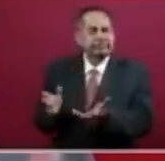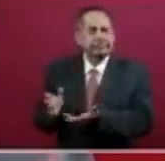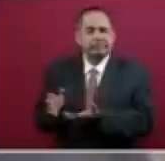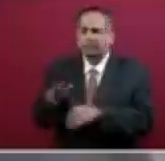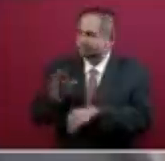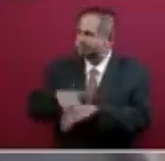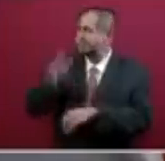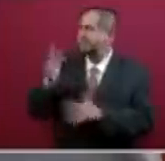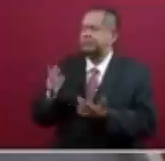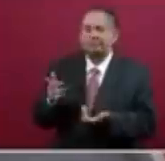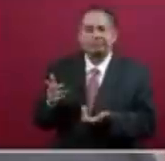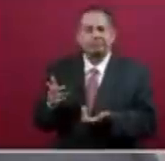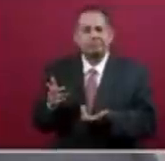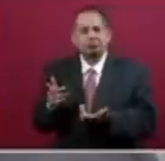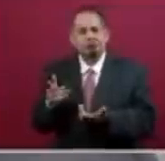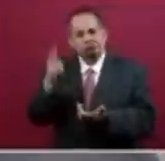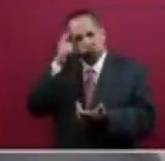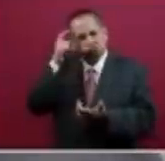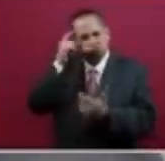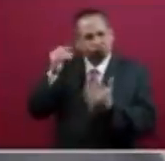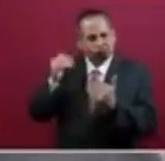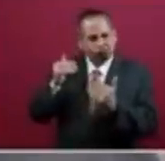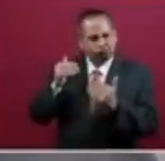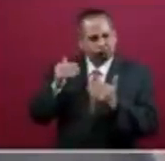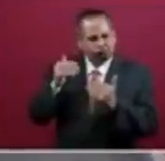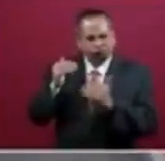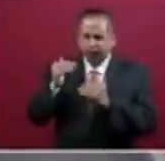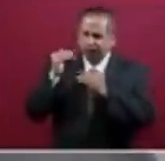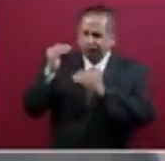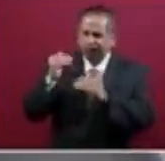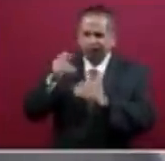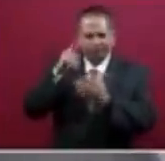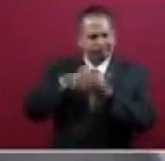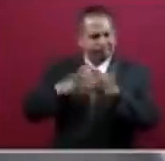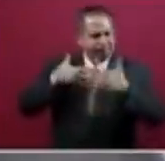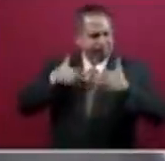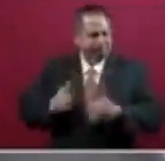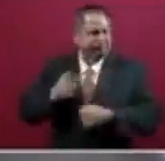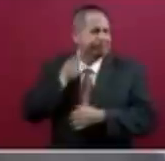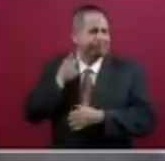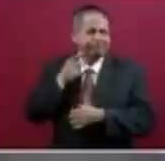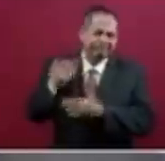más desarrollo político